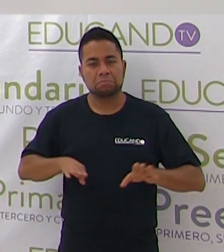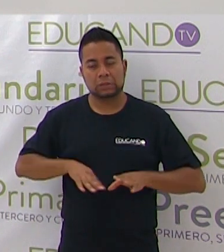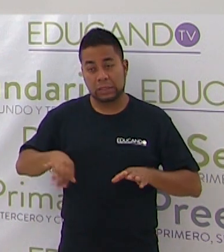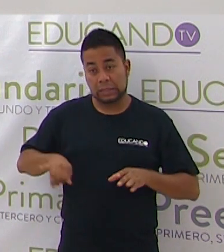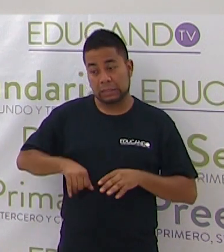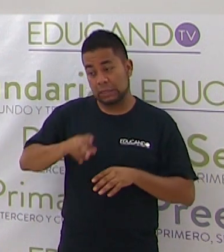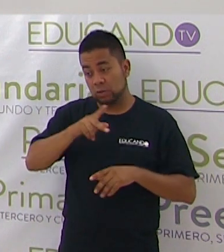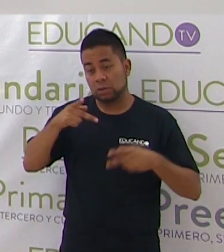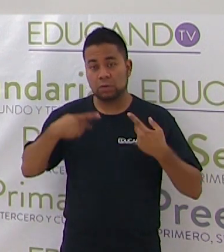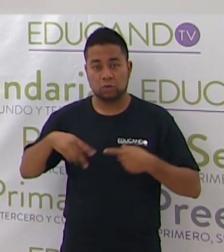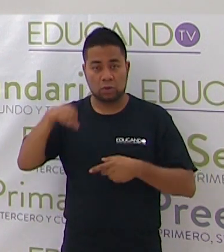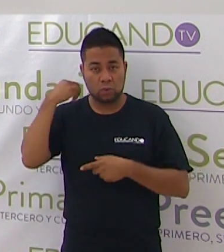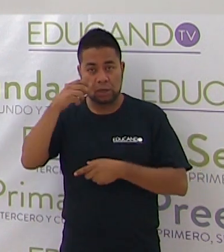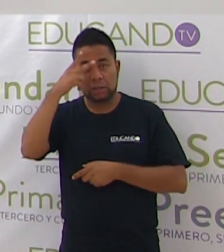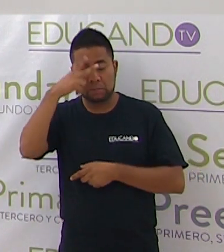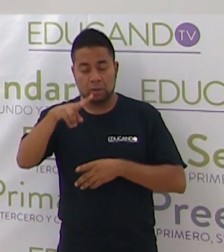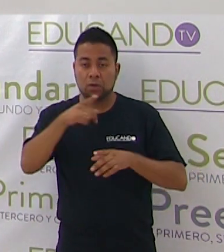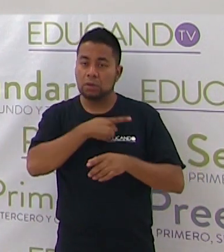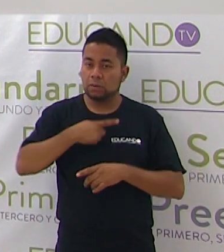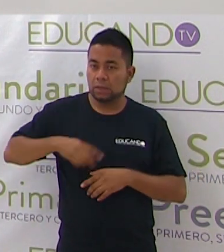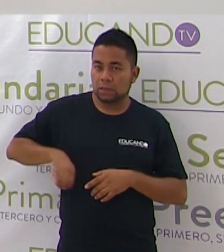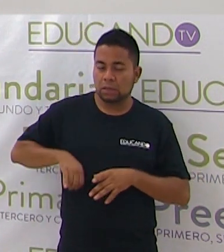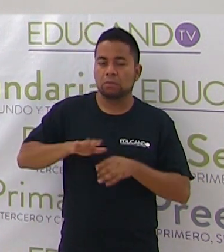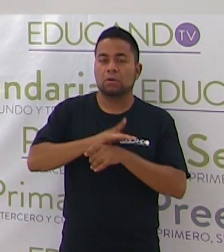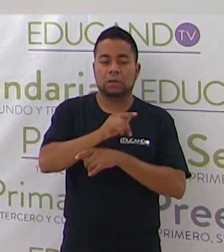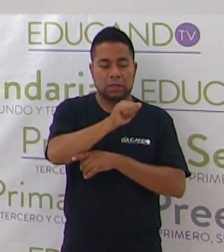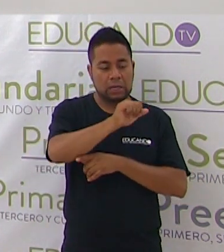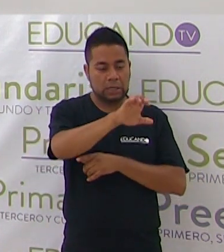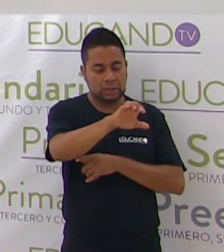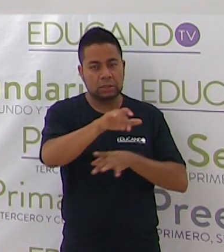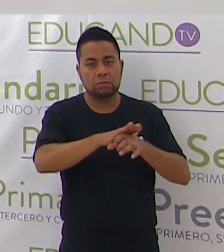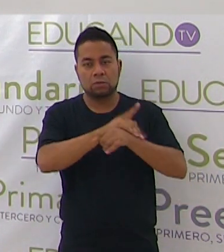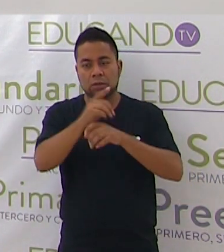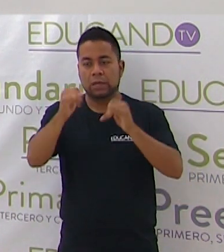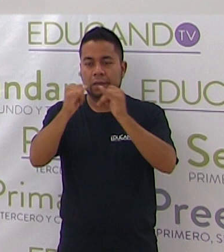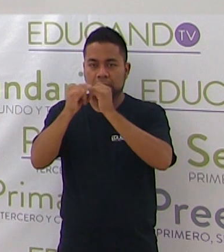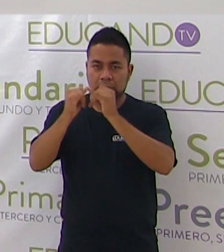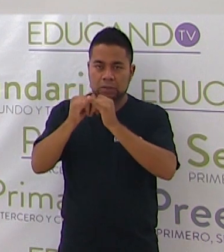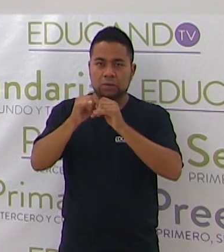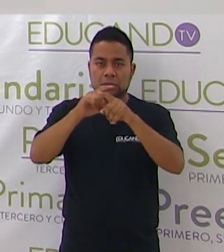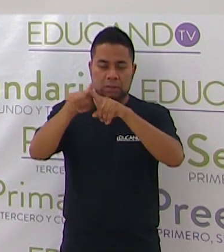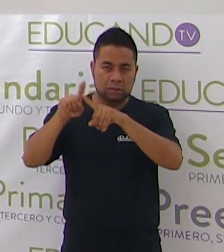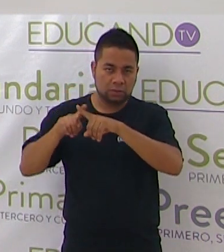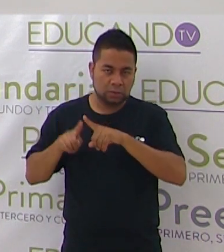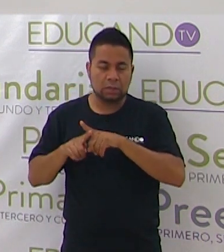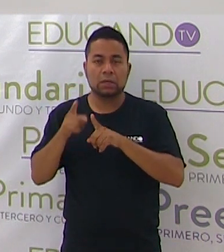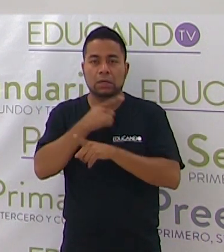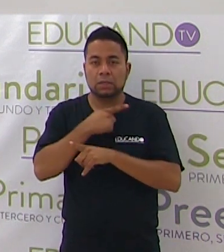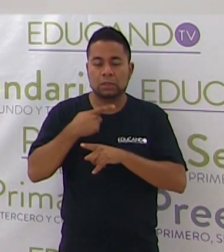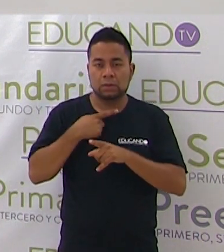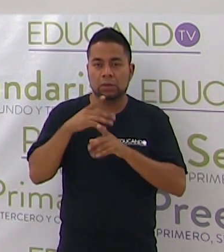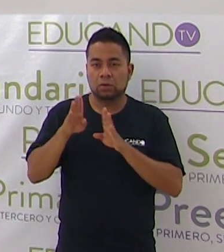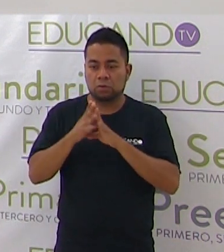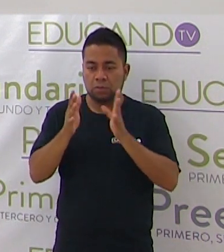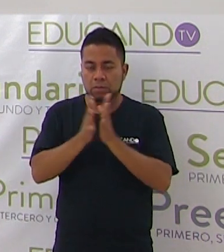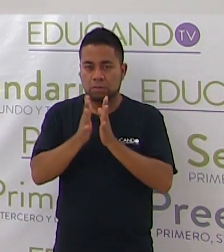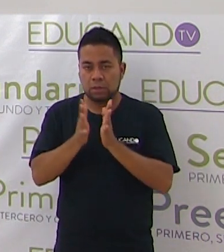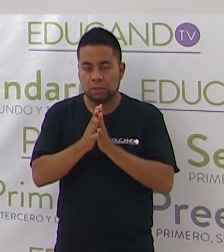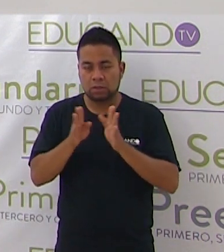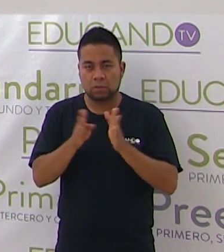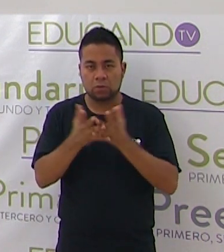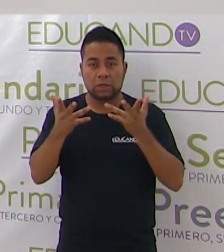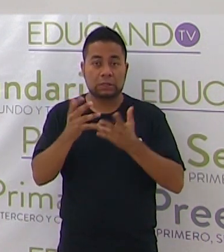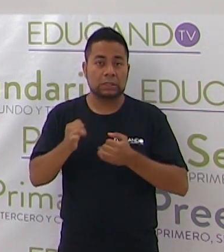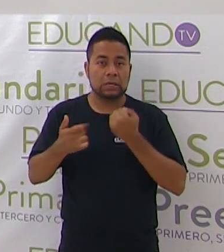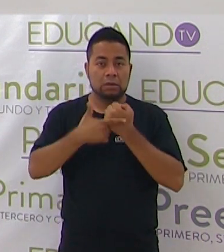los mexicanos, por qué las asociaciones civiles, por qué las instituciones públicas deben involucrarse y tomar acciones